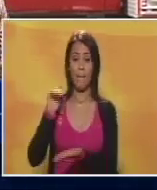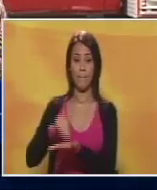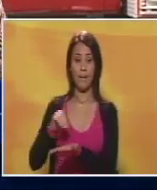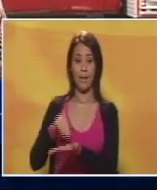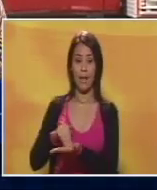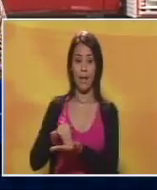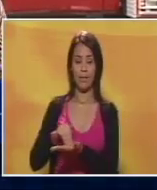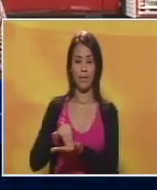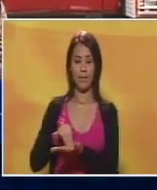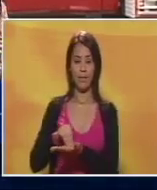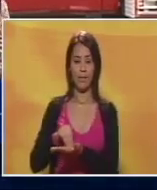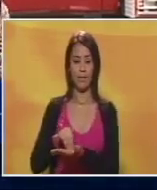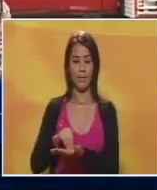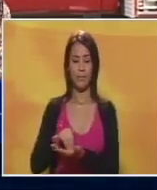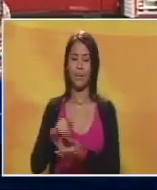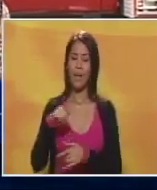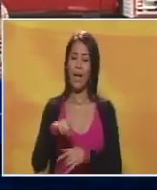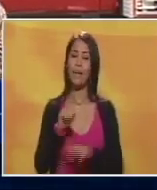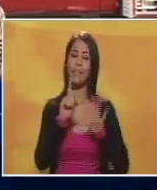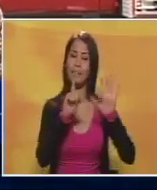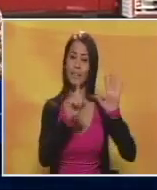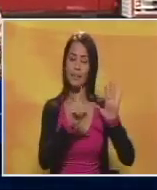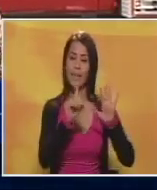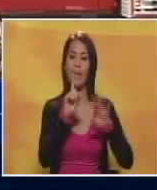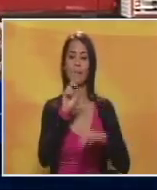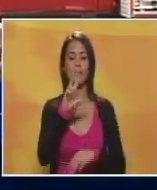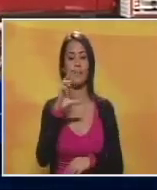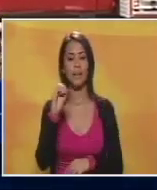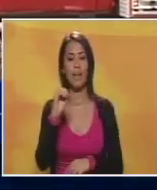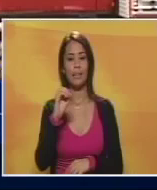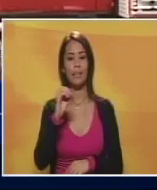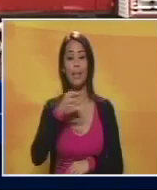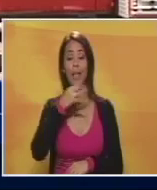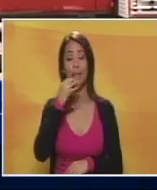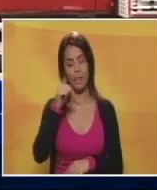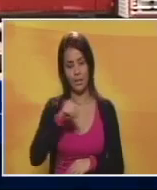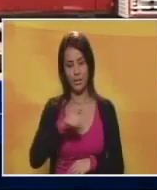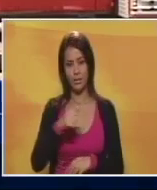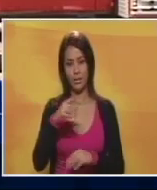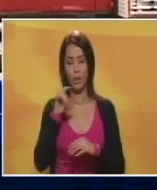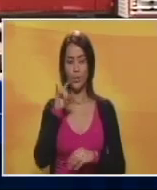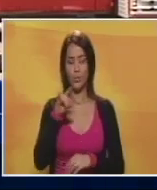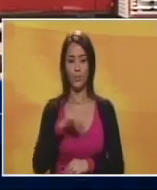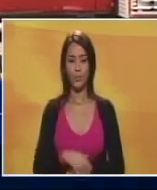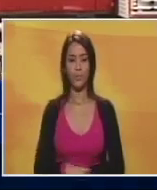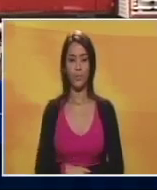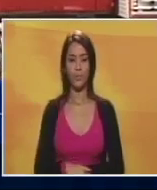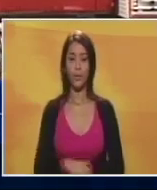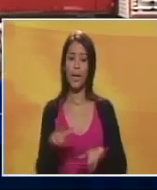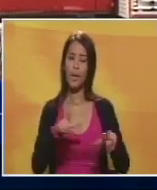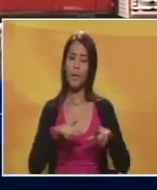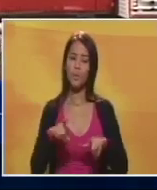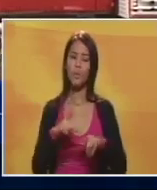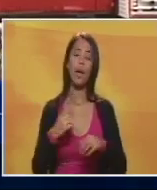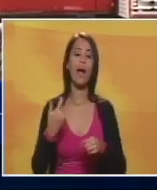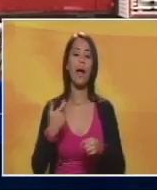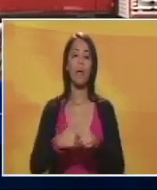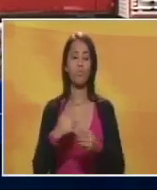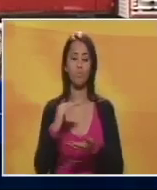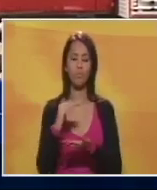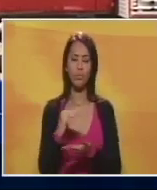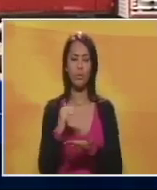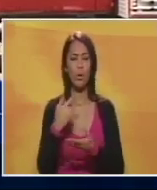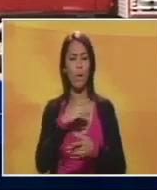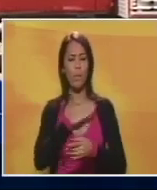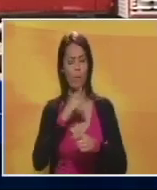Miranda aproximadamente a las 6:30 de la tarde de este lunes. En el galpón había baterías, aceites y